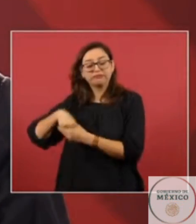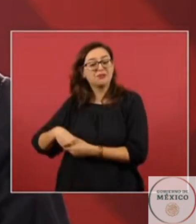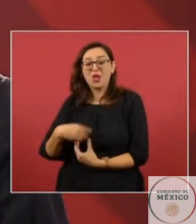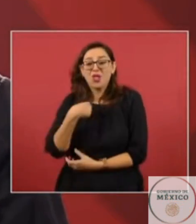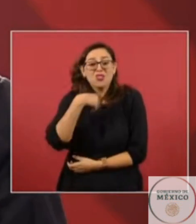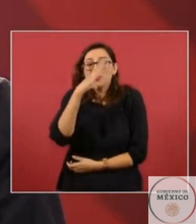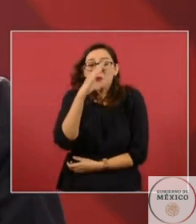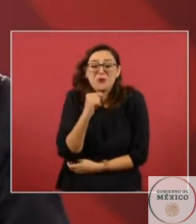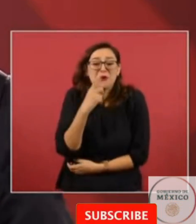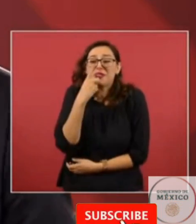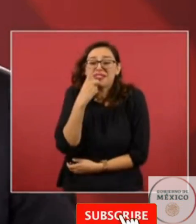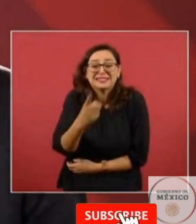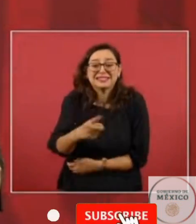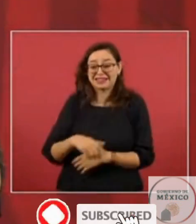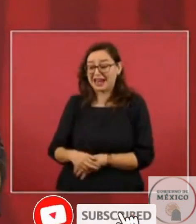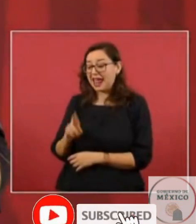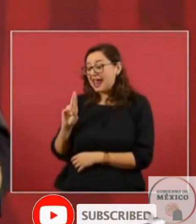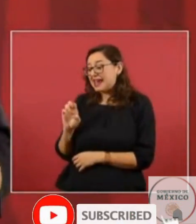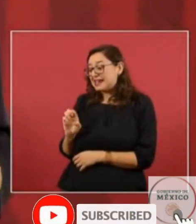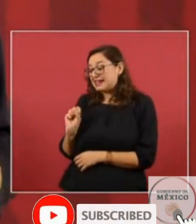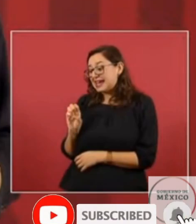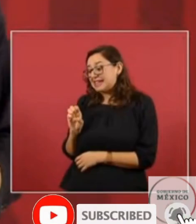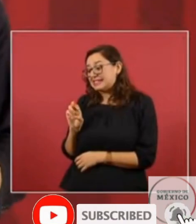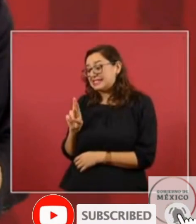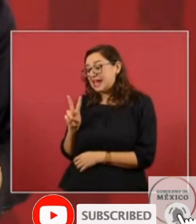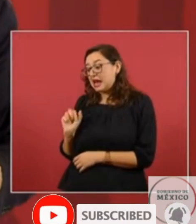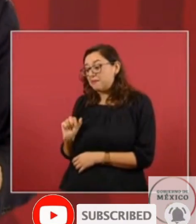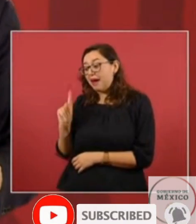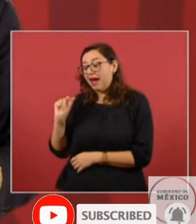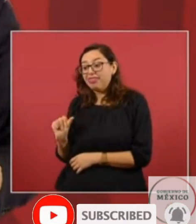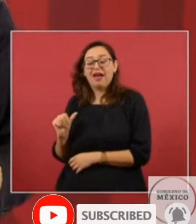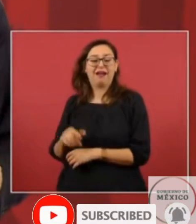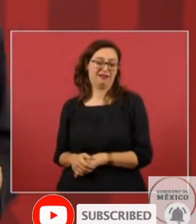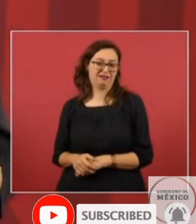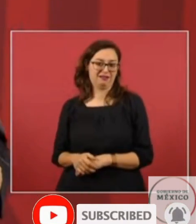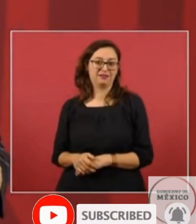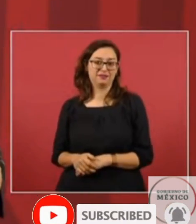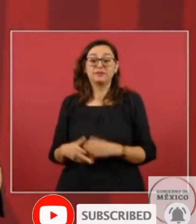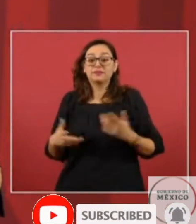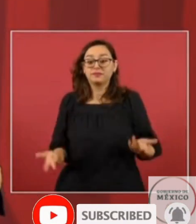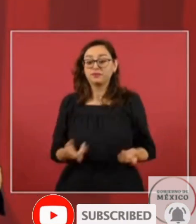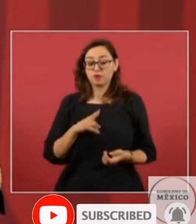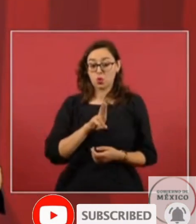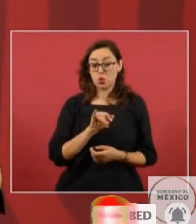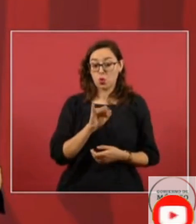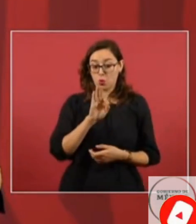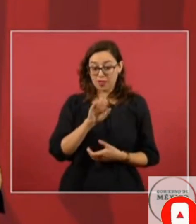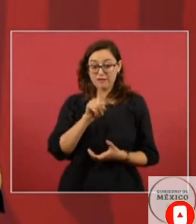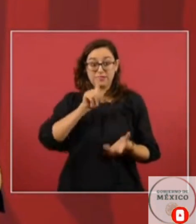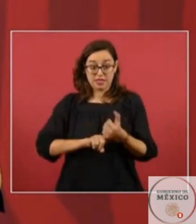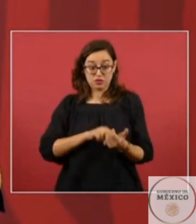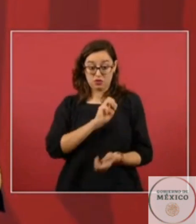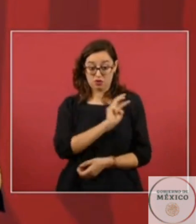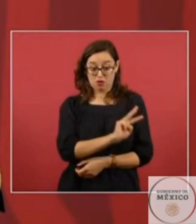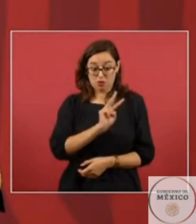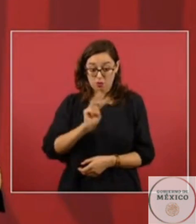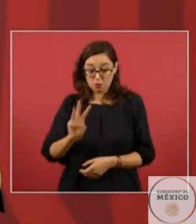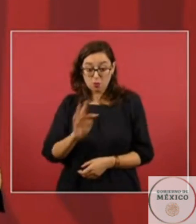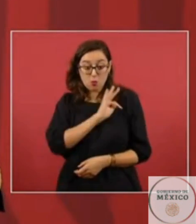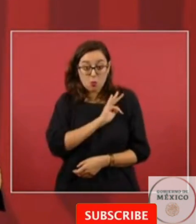expuestas políticamente. Ninguno escapa al monitoreo de los